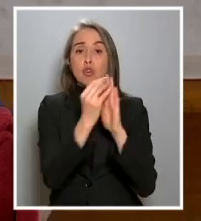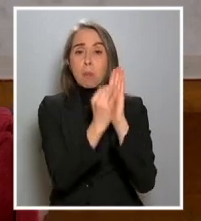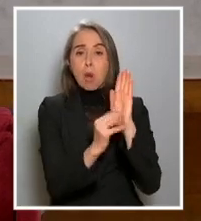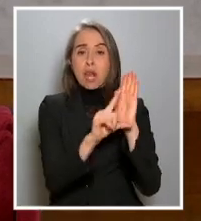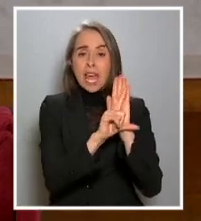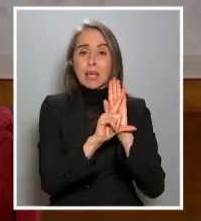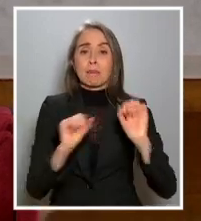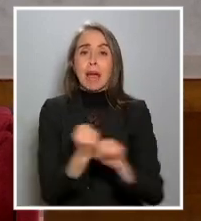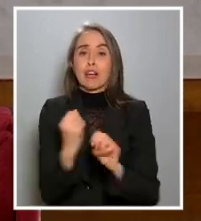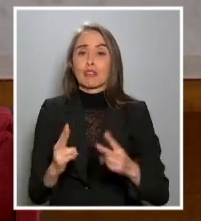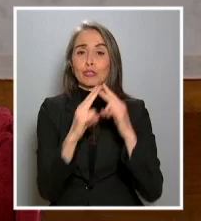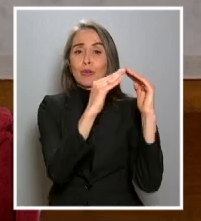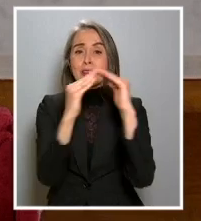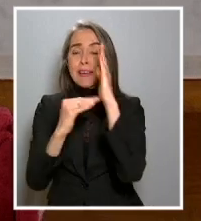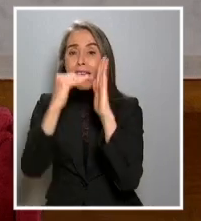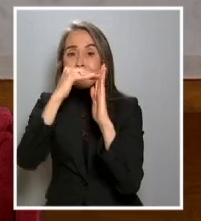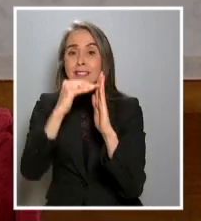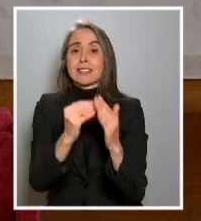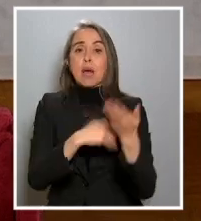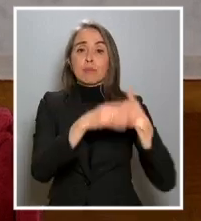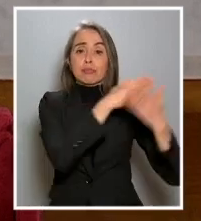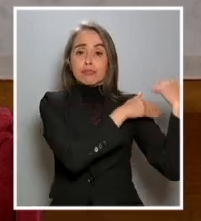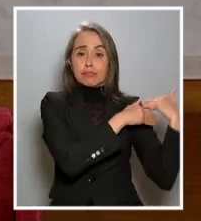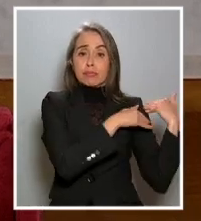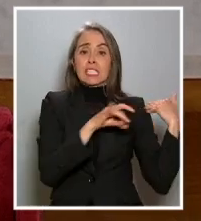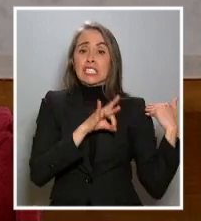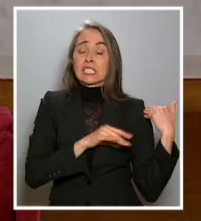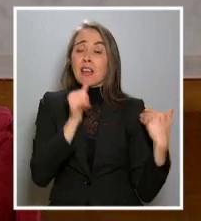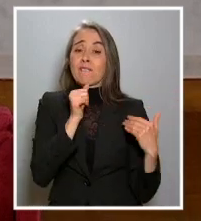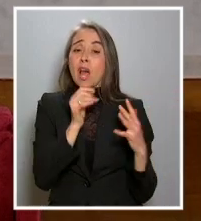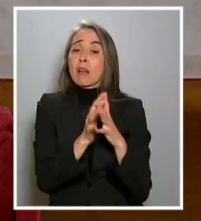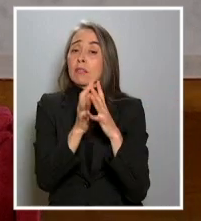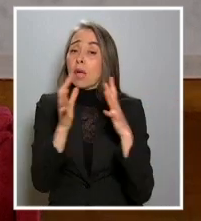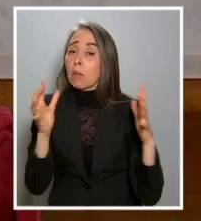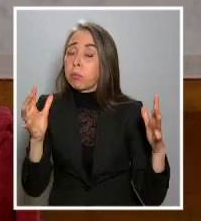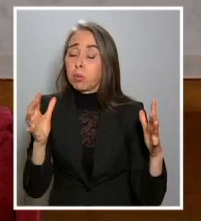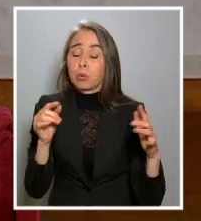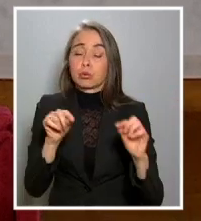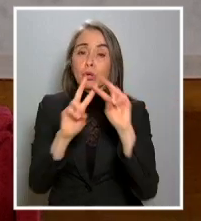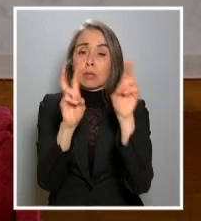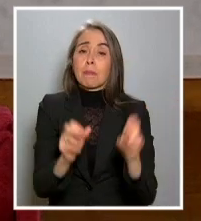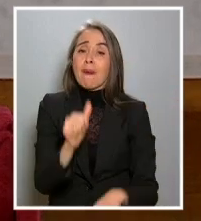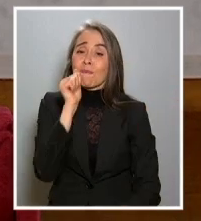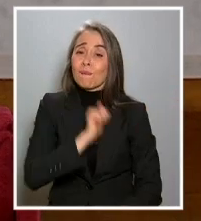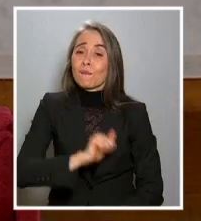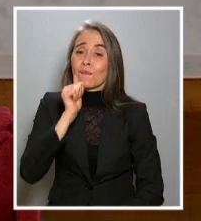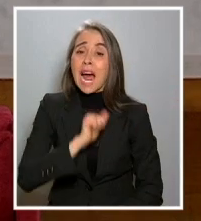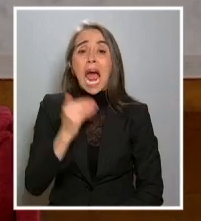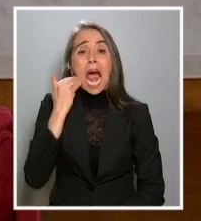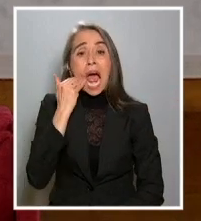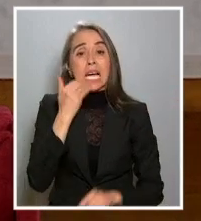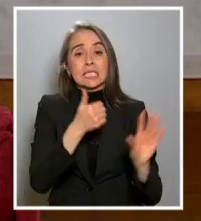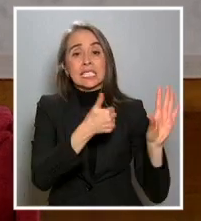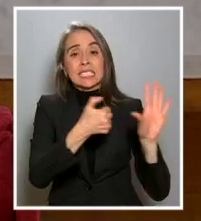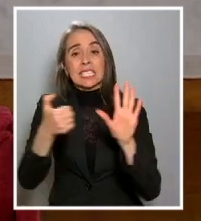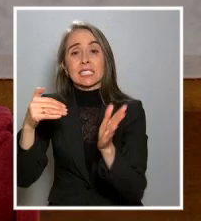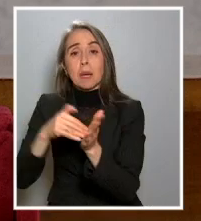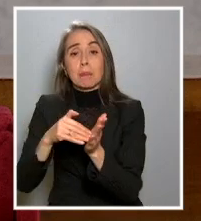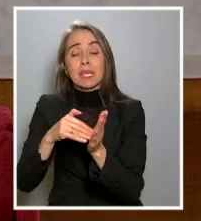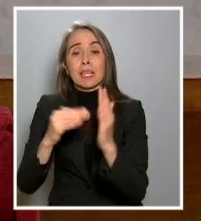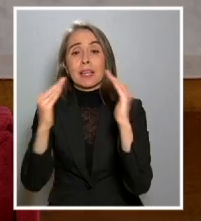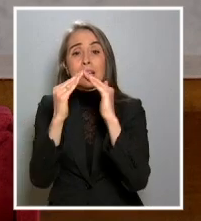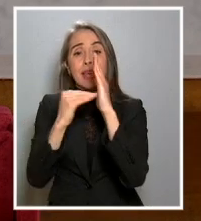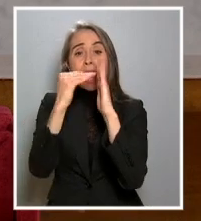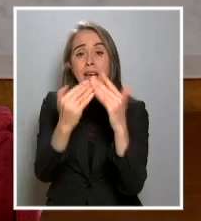décadas, el país enfrenta una brecha importante en esta materia. Nos faltan cerca de 600.000